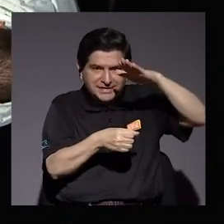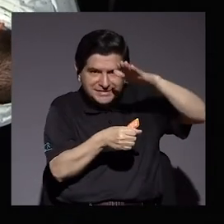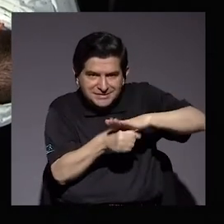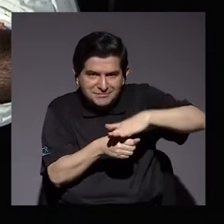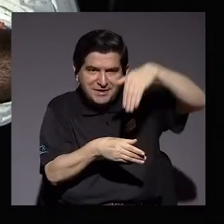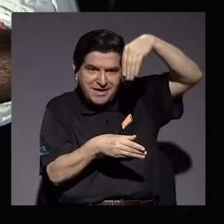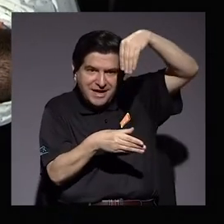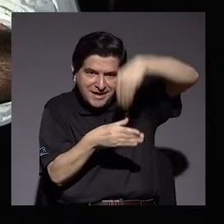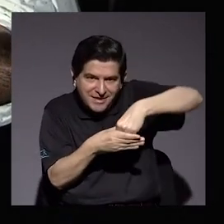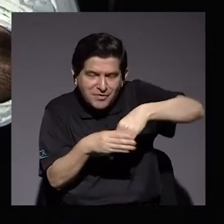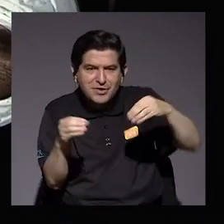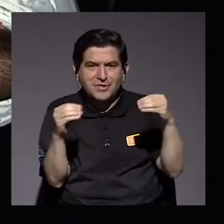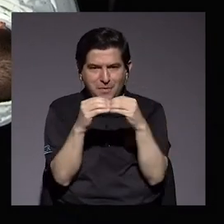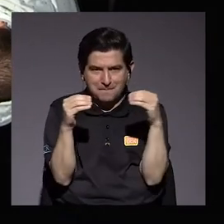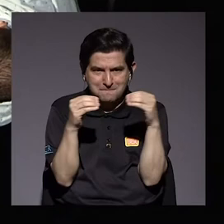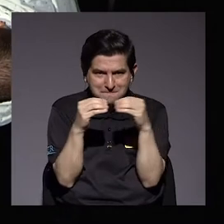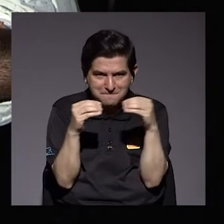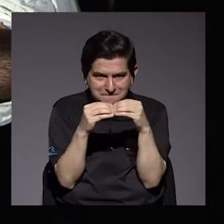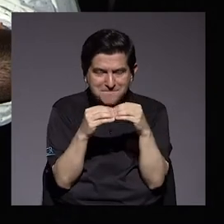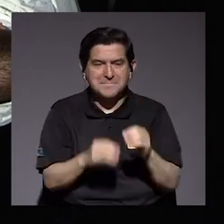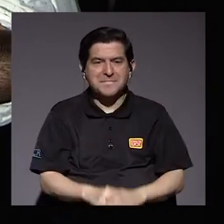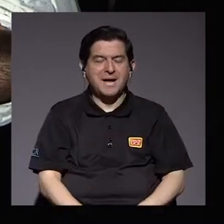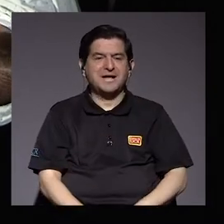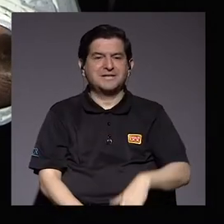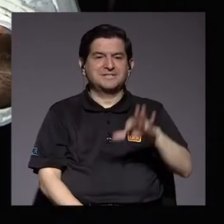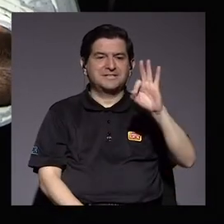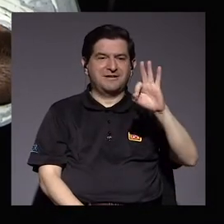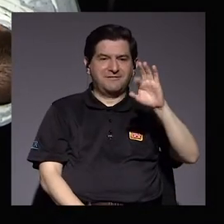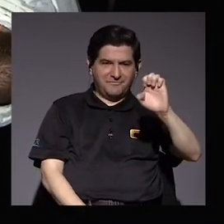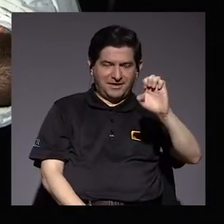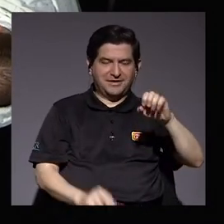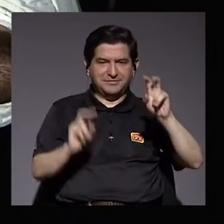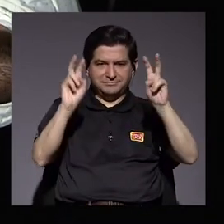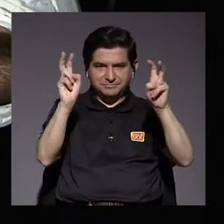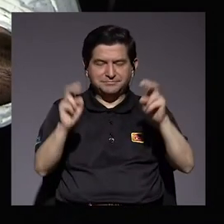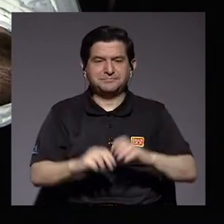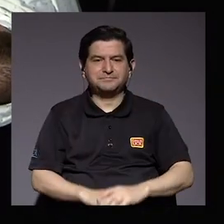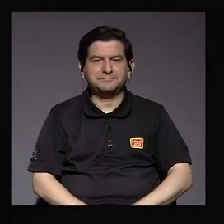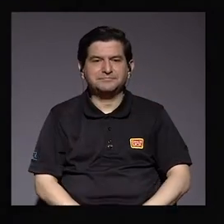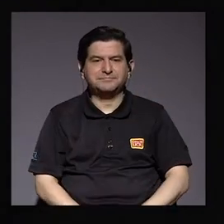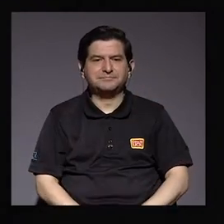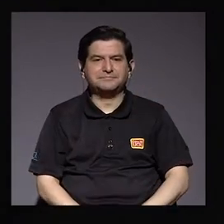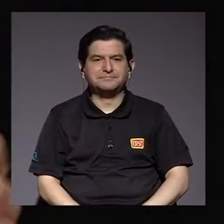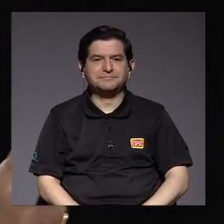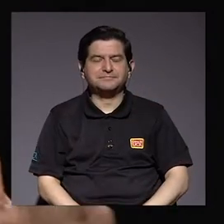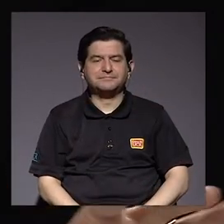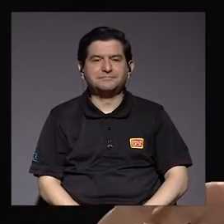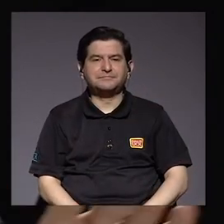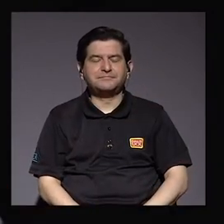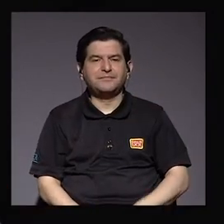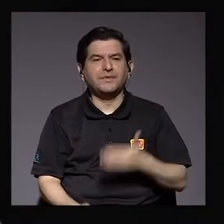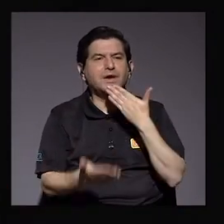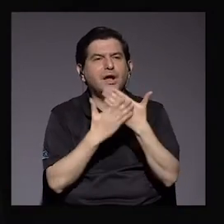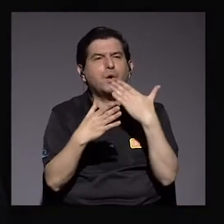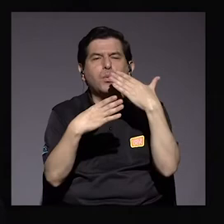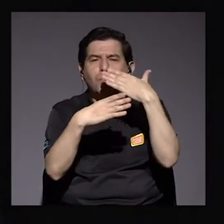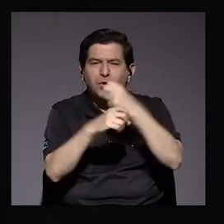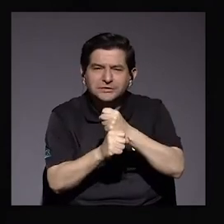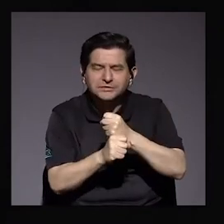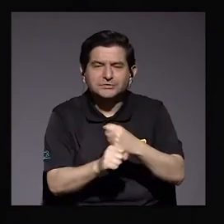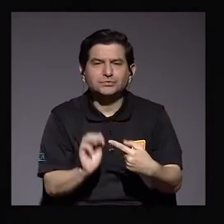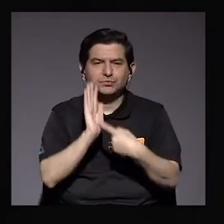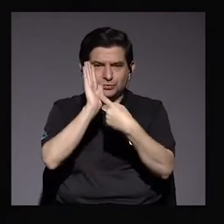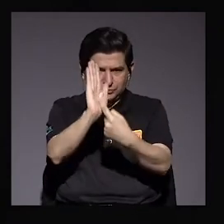lleve incorporado esa mayor cantidad de hierro en este caso, ¿verdad? En un muy buen resumen